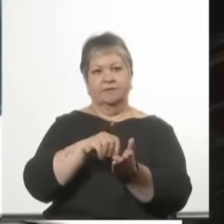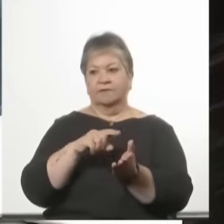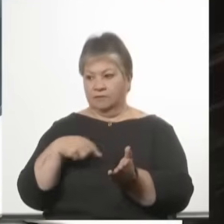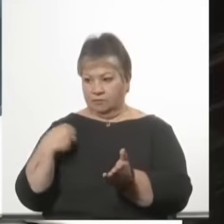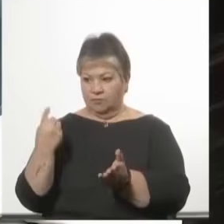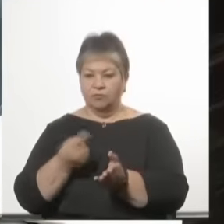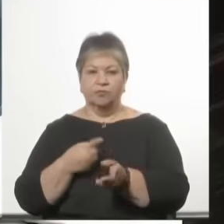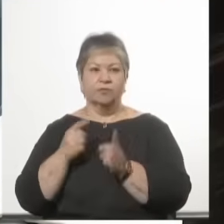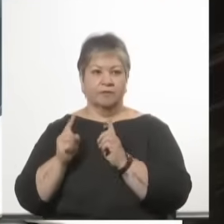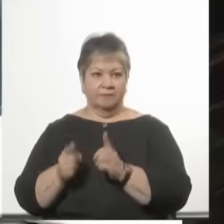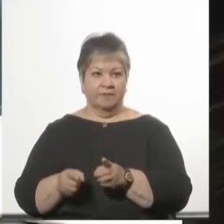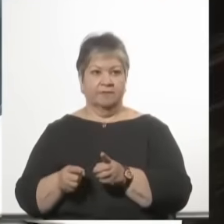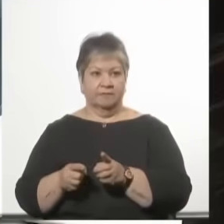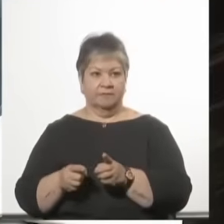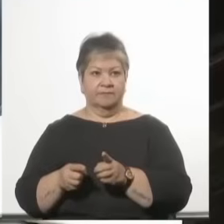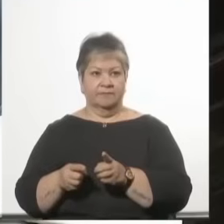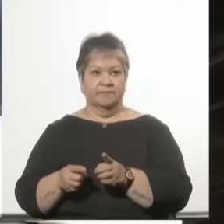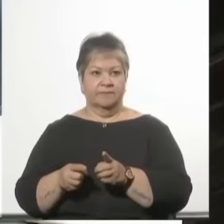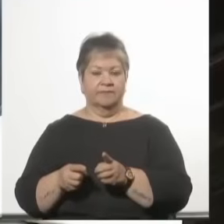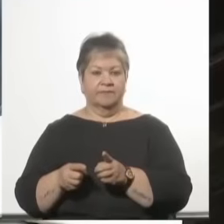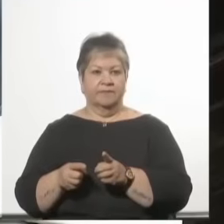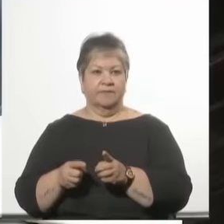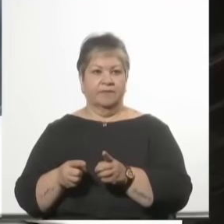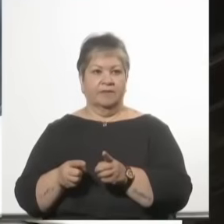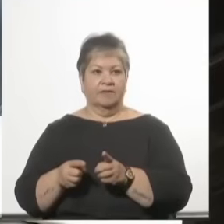tenemos quizá la más importante